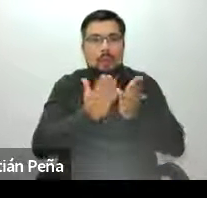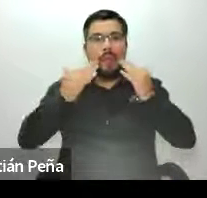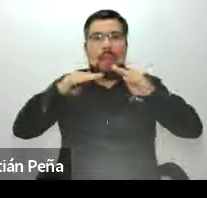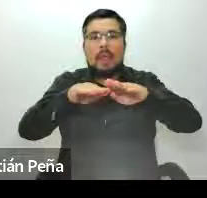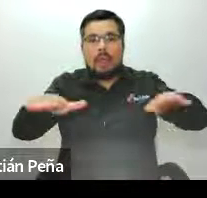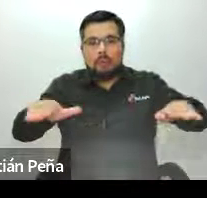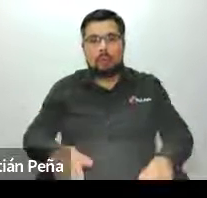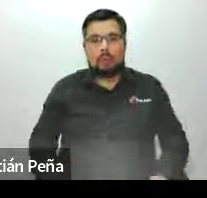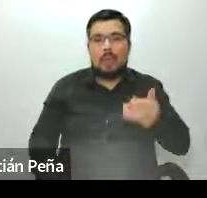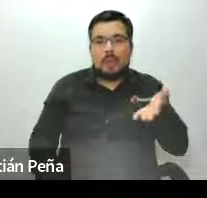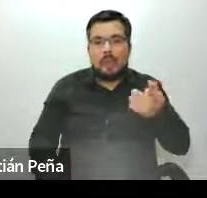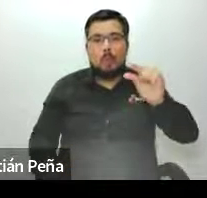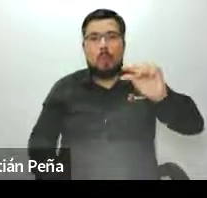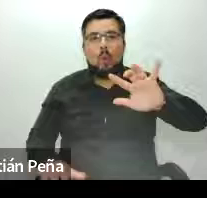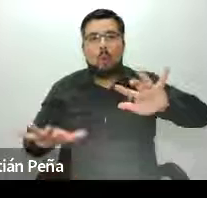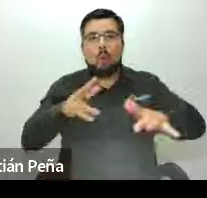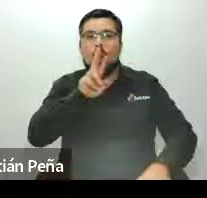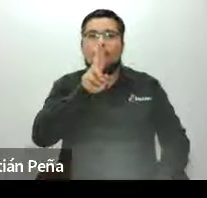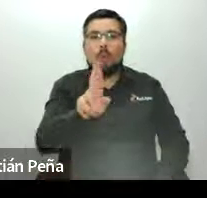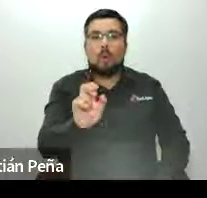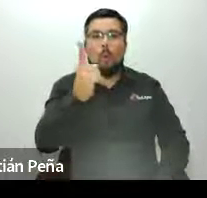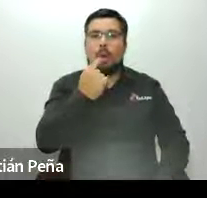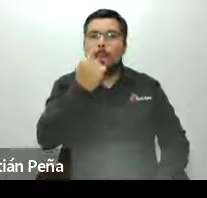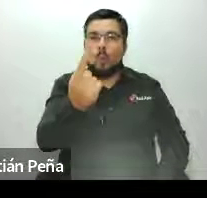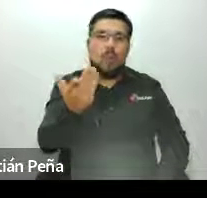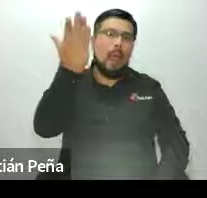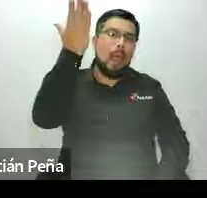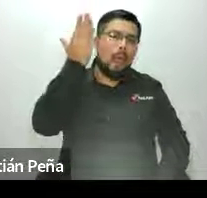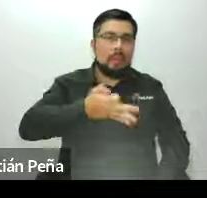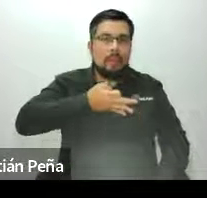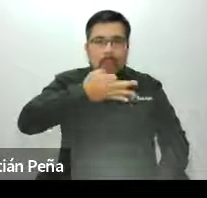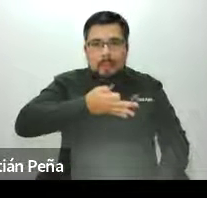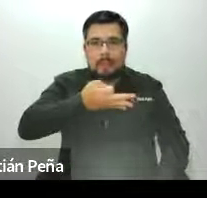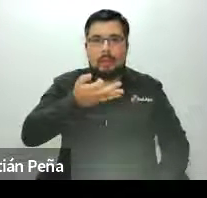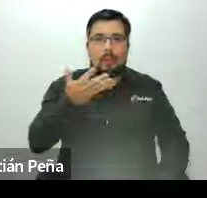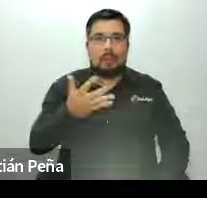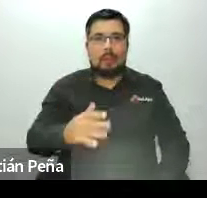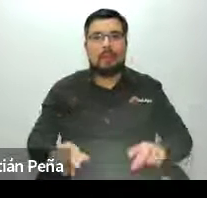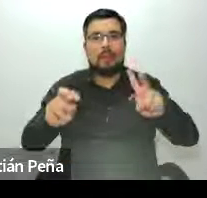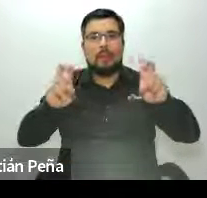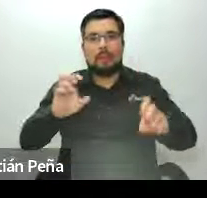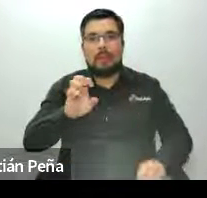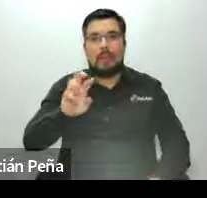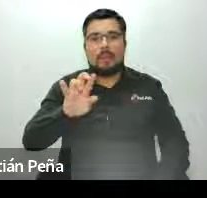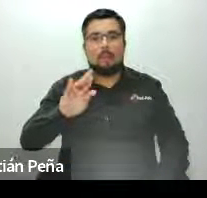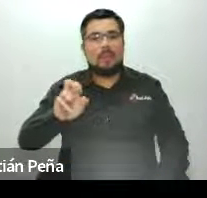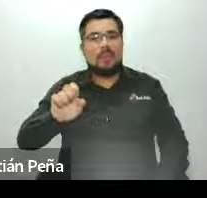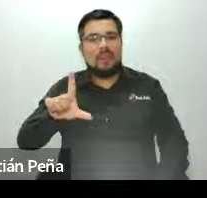aquí viene un poco quizás entonces la respuesta a una de las preguntas que se planteaba, esto de la noción de espiralidad.